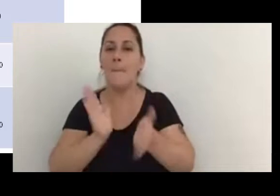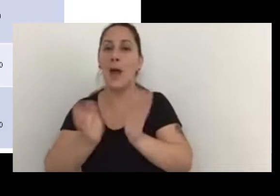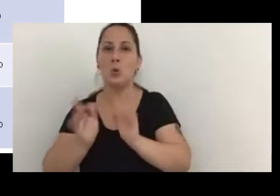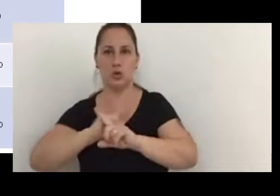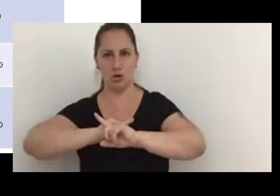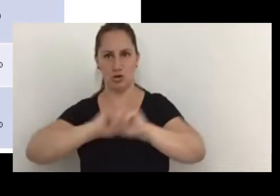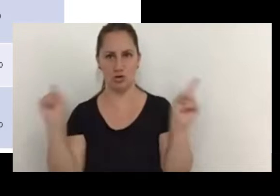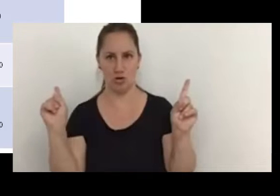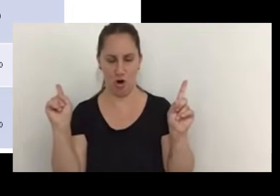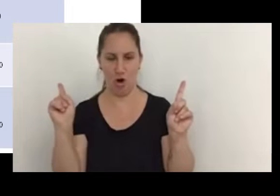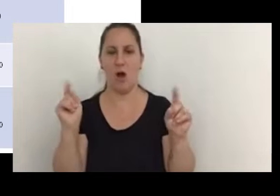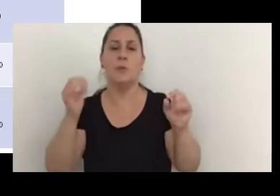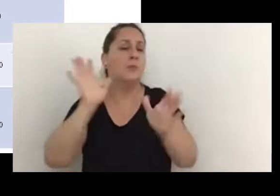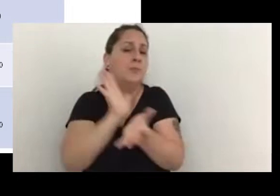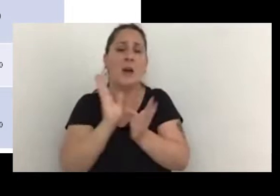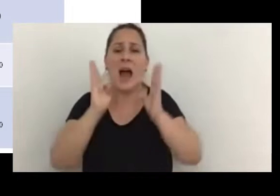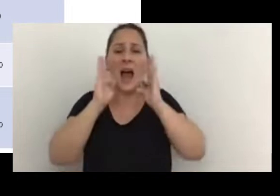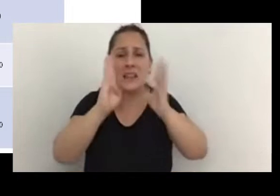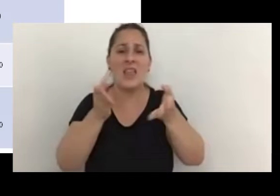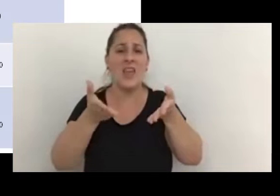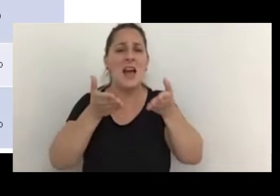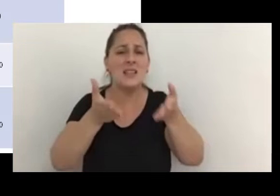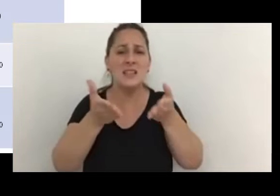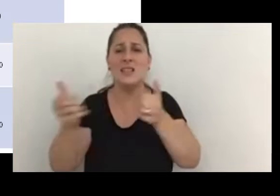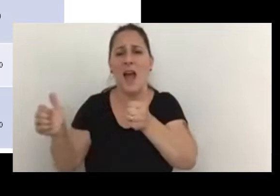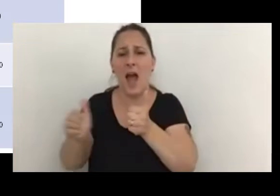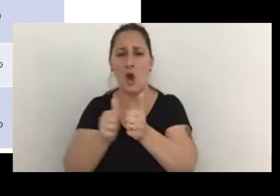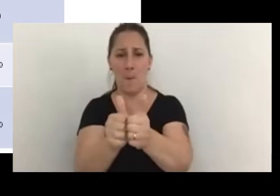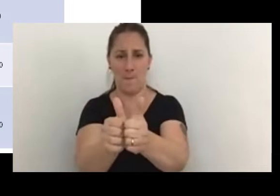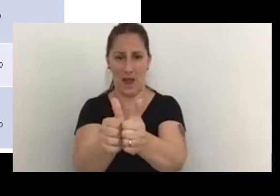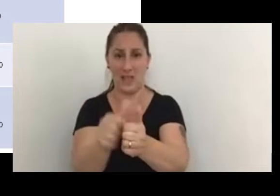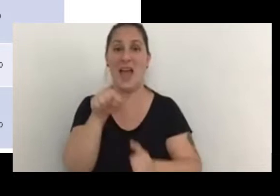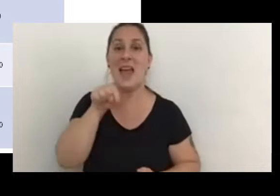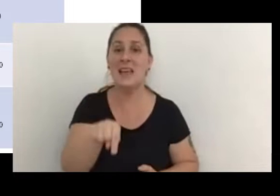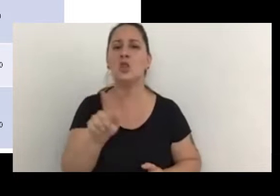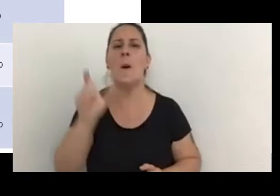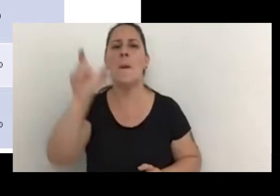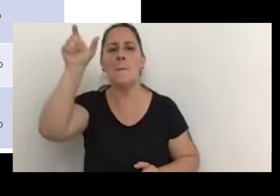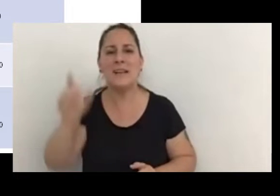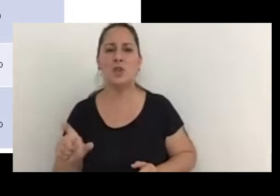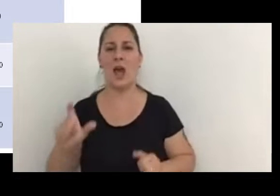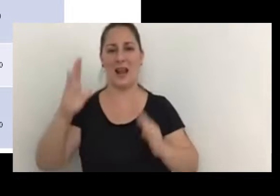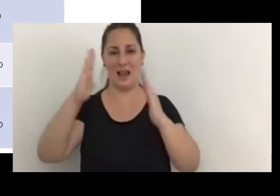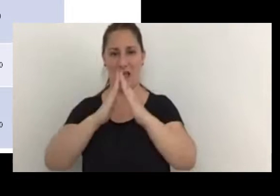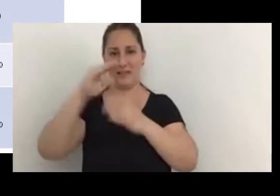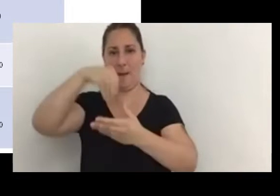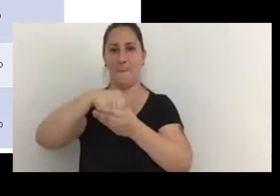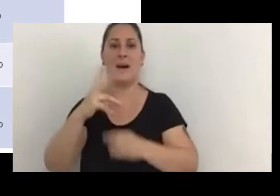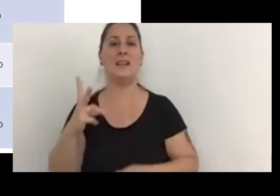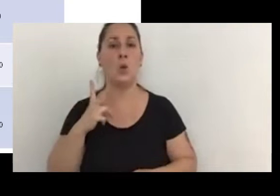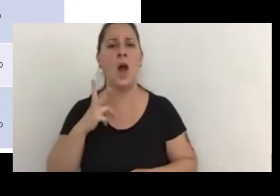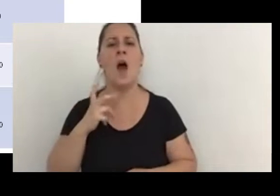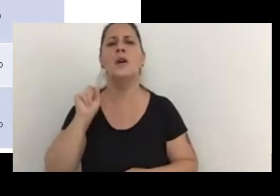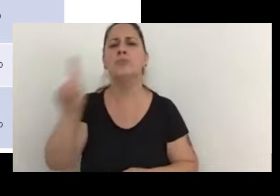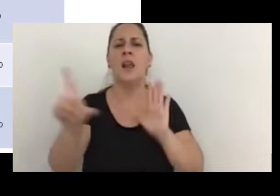los atienden, los asisten, los acompañan, es personal de casas particulares y se rige por la ley